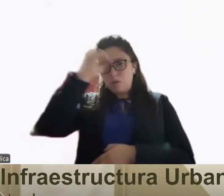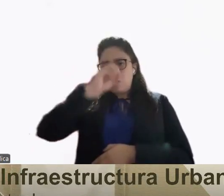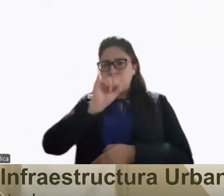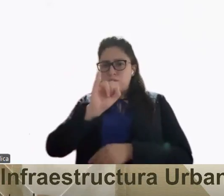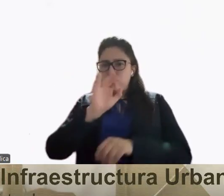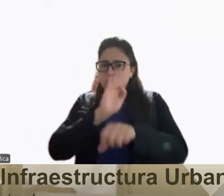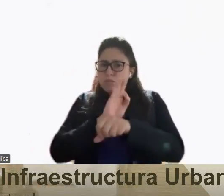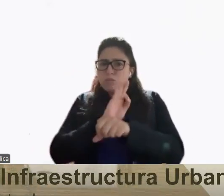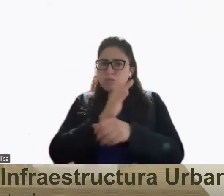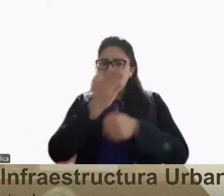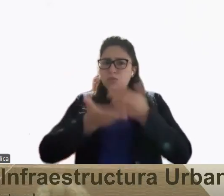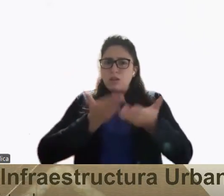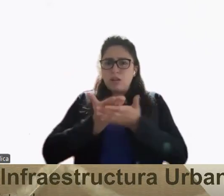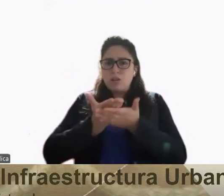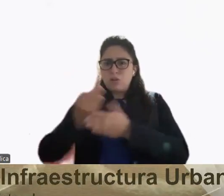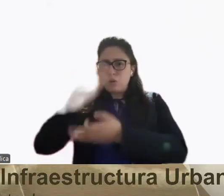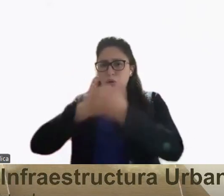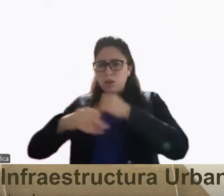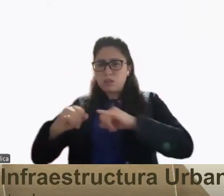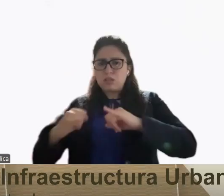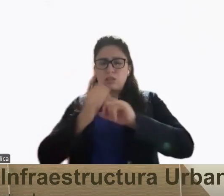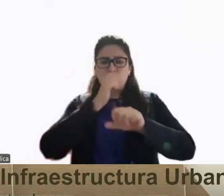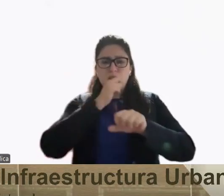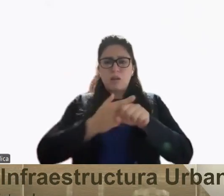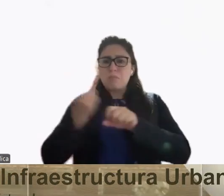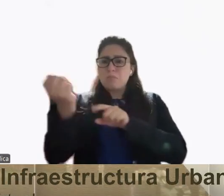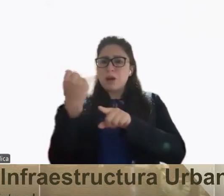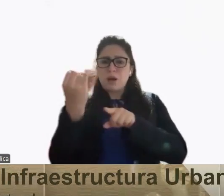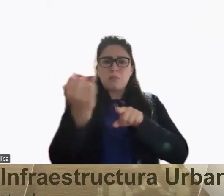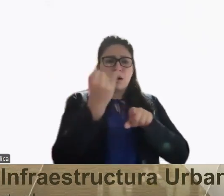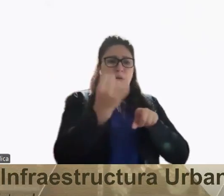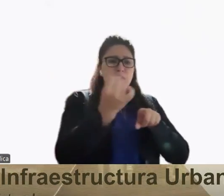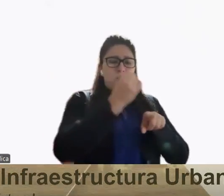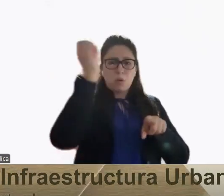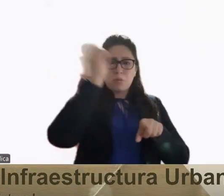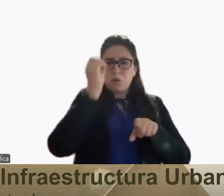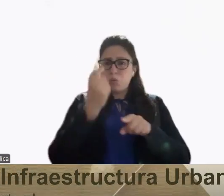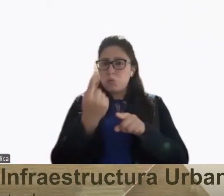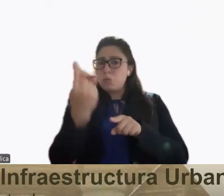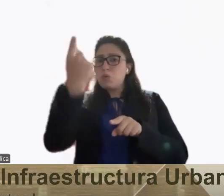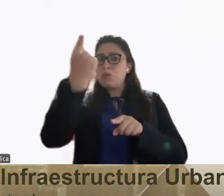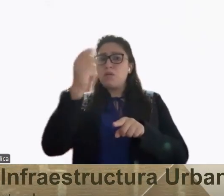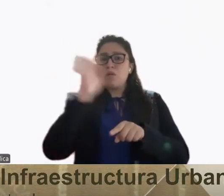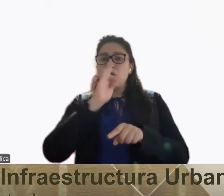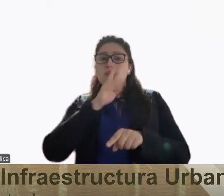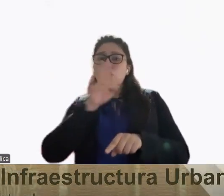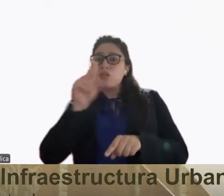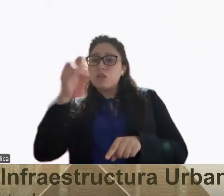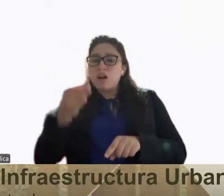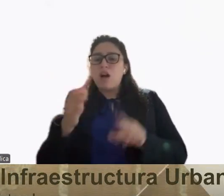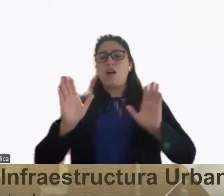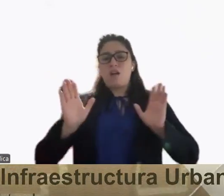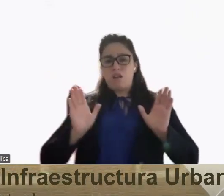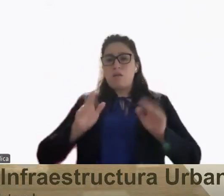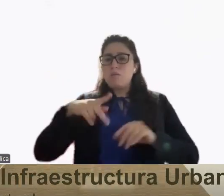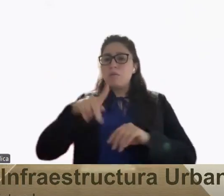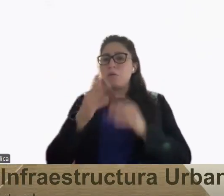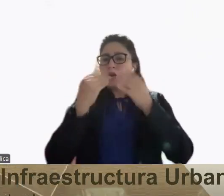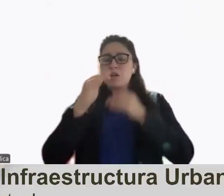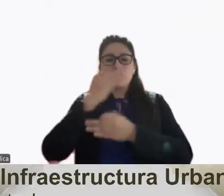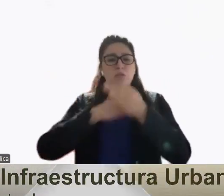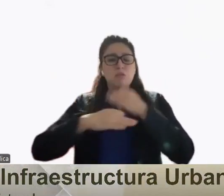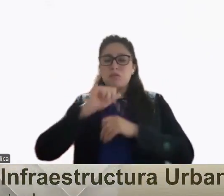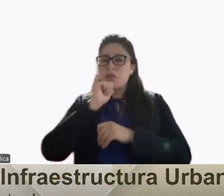opiniones de todas las dependencias que están a favor, que no hay ninguna en contra, y en este sentido, pues consideramos viable, porque